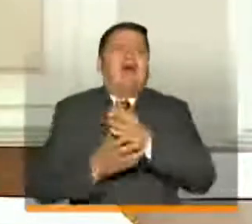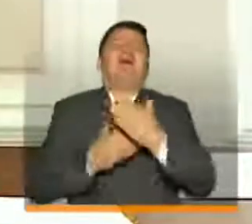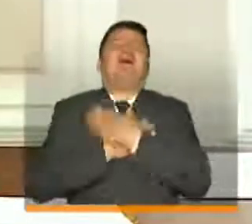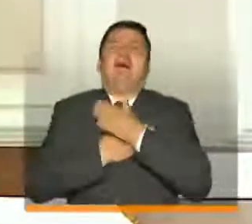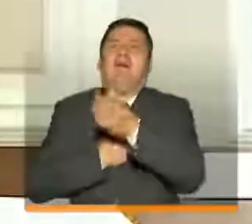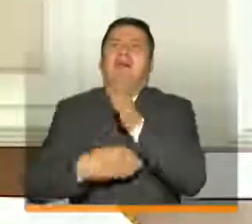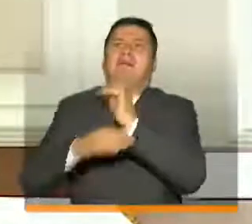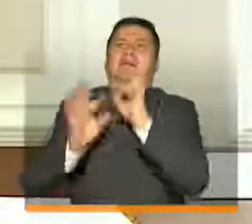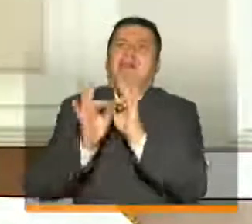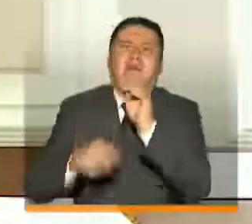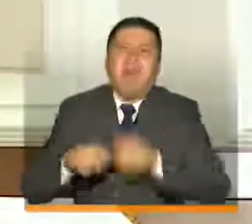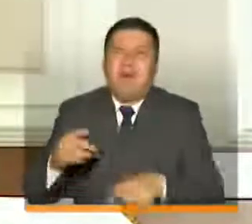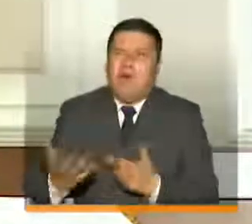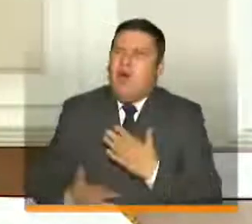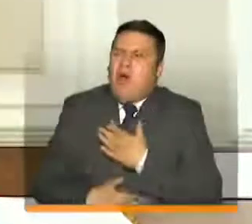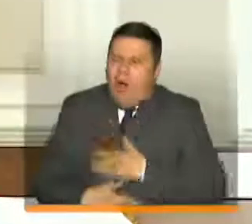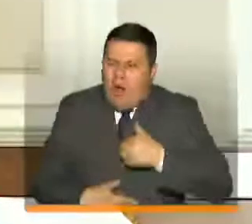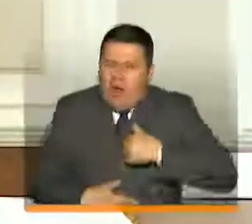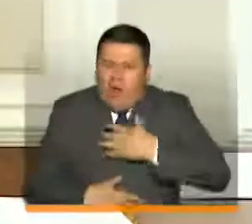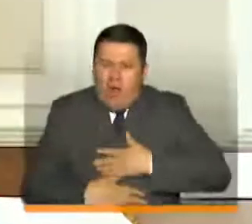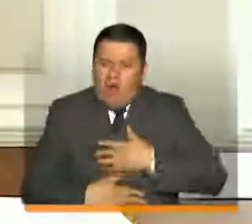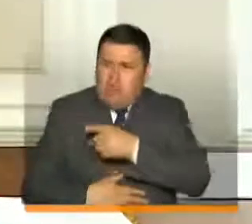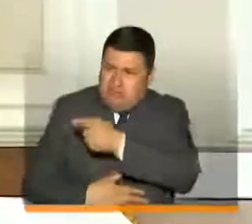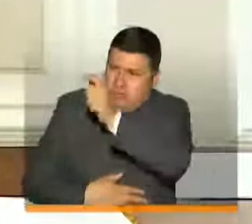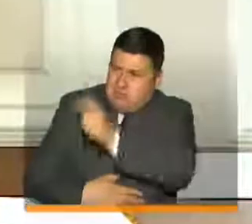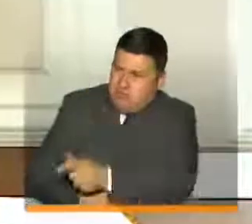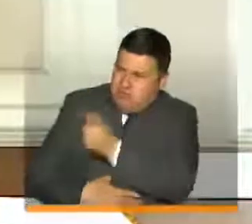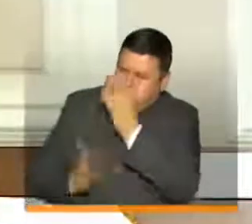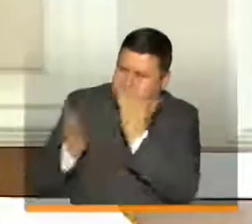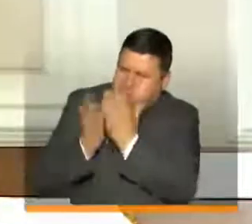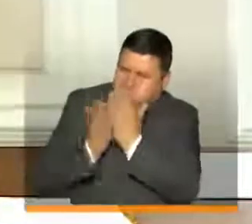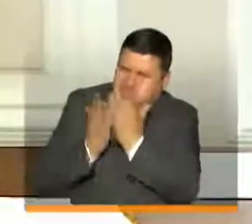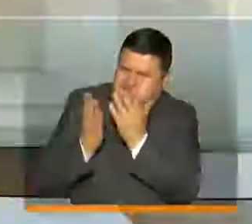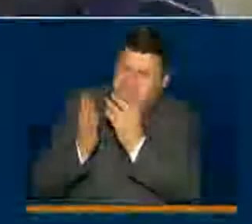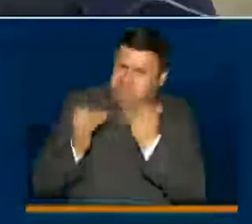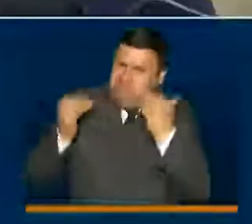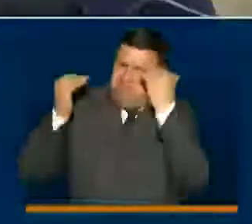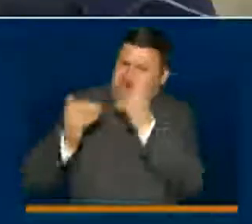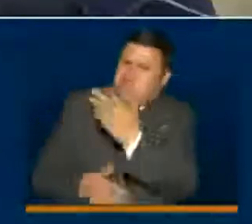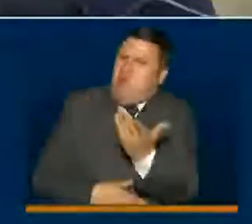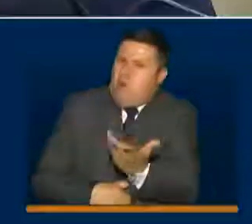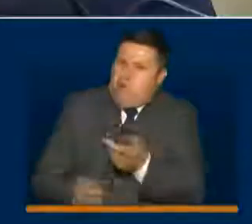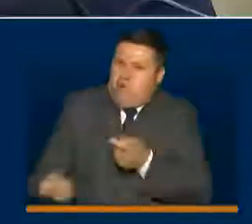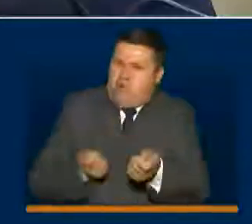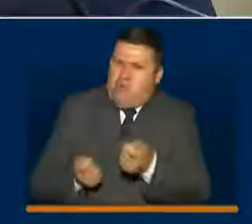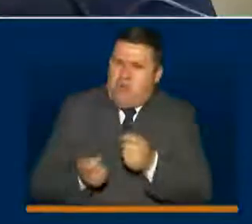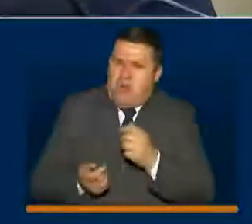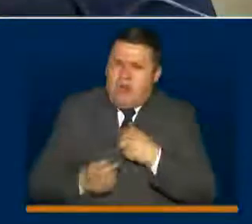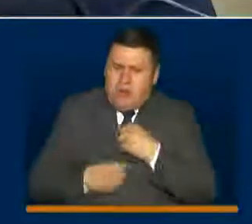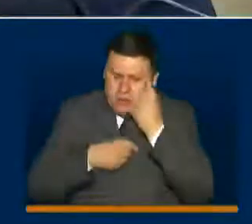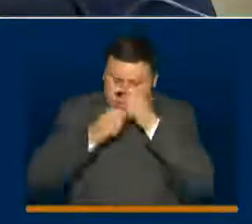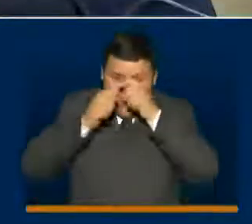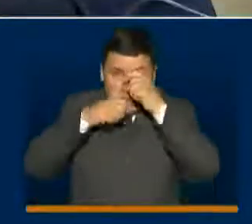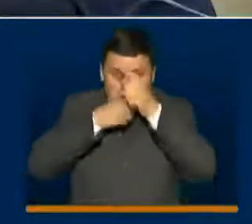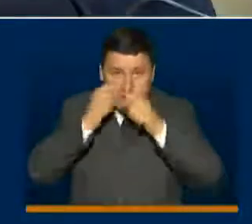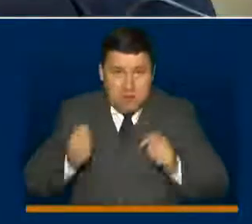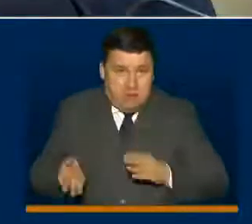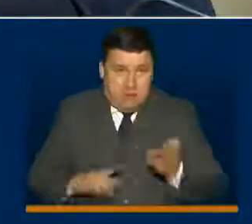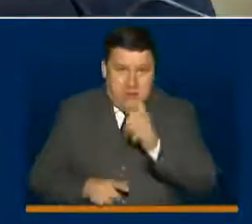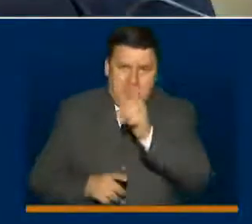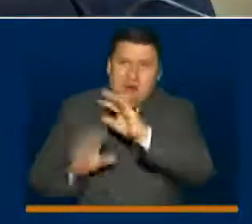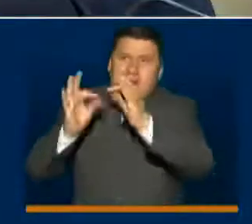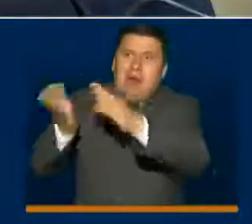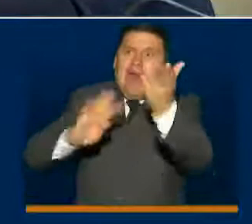son temas que son obvios, pero usted ha sido también una persona que ha estudiado ese fenómeno. Ese manejo del duelo para las personas que han perdido sus